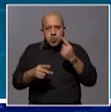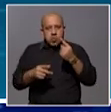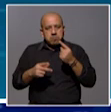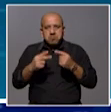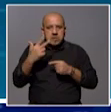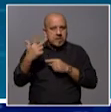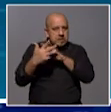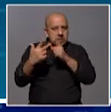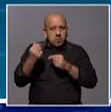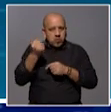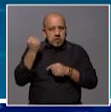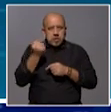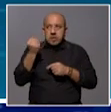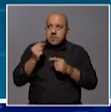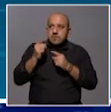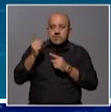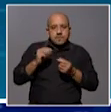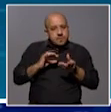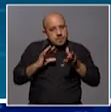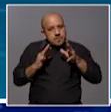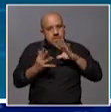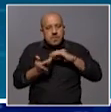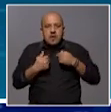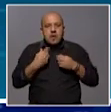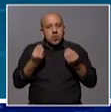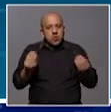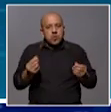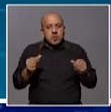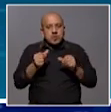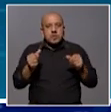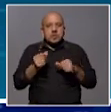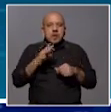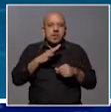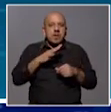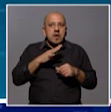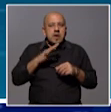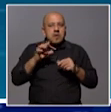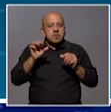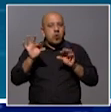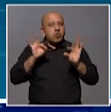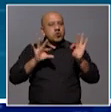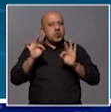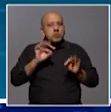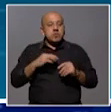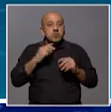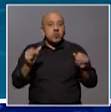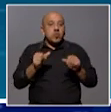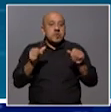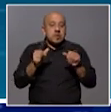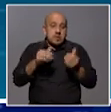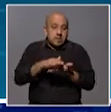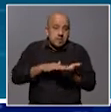la primera es la forma en cómo se decidió combatirla había varias opciones una era no hacer nada